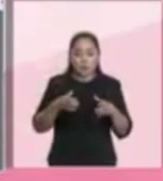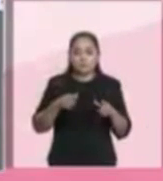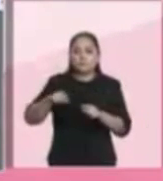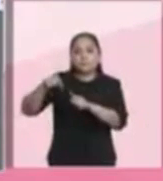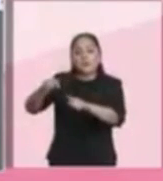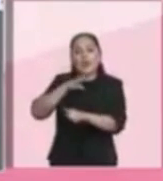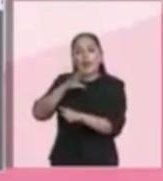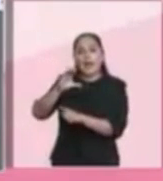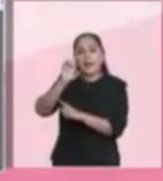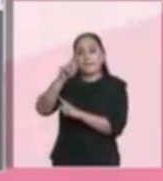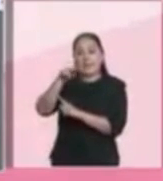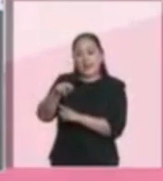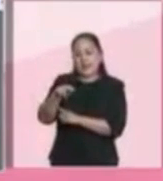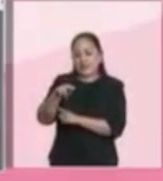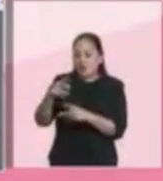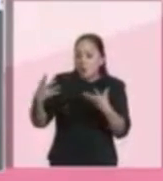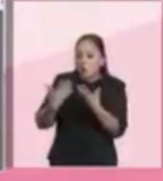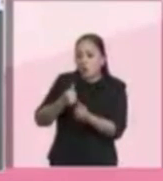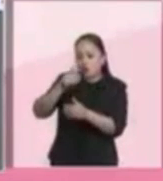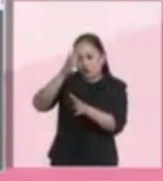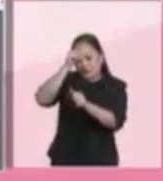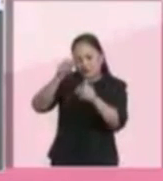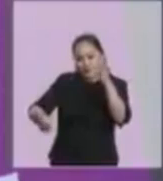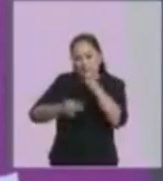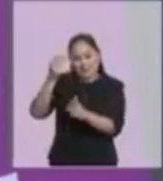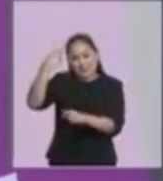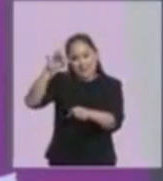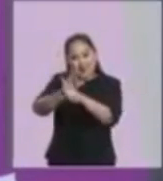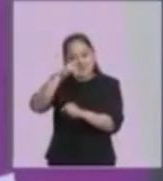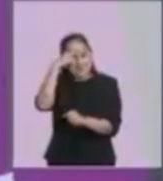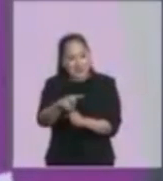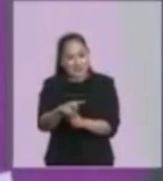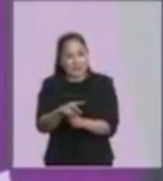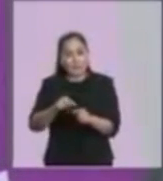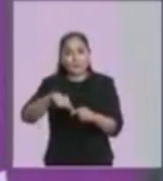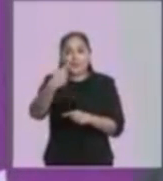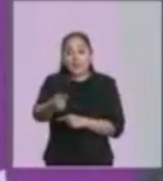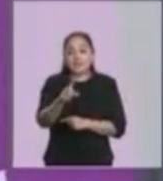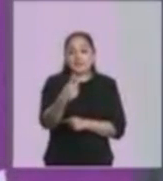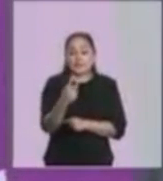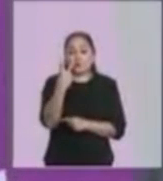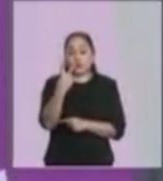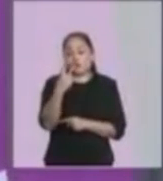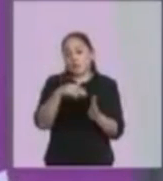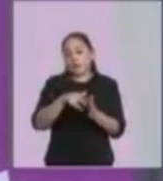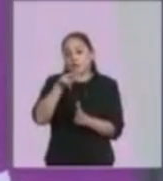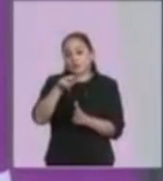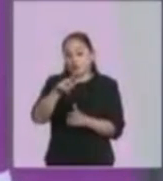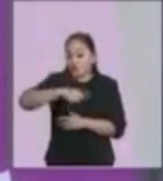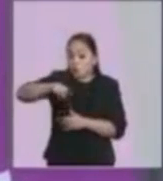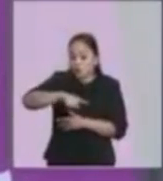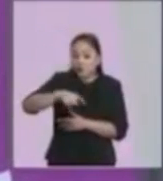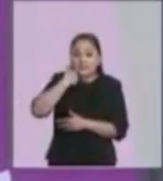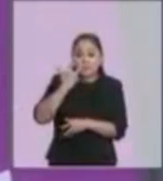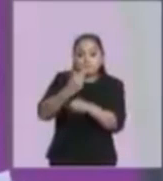presidente Enrique Peña Nieto para firmar un pacto, el Pacto por México. ¿Cuál es su visión para el 2 de diciembre del 2018? ¿Se sumarían a un nuevo